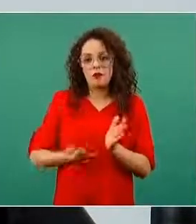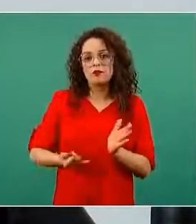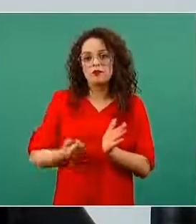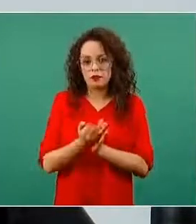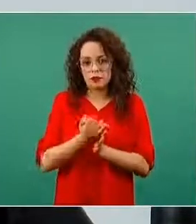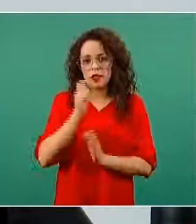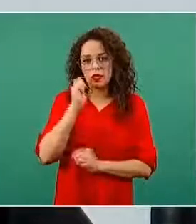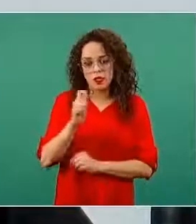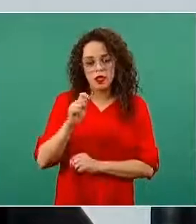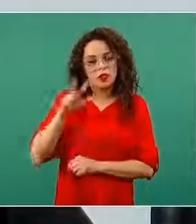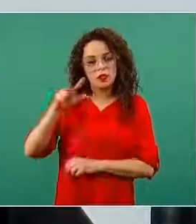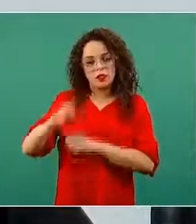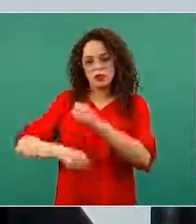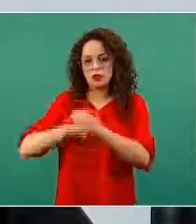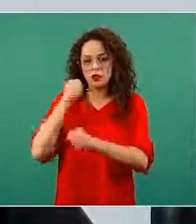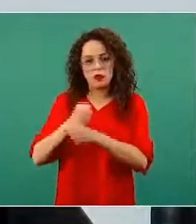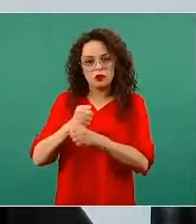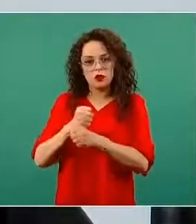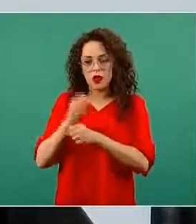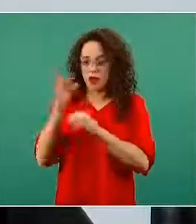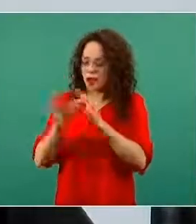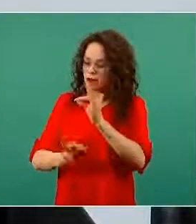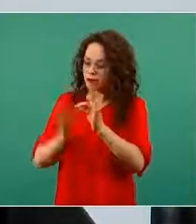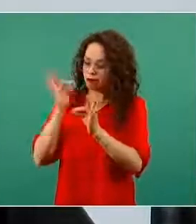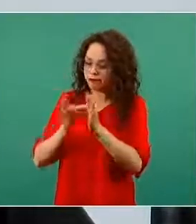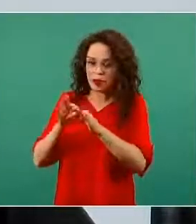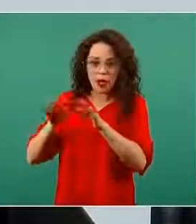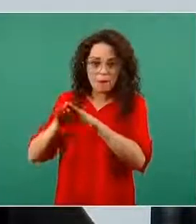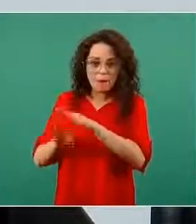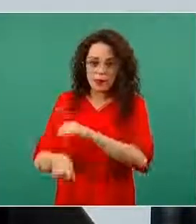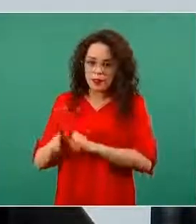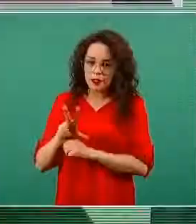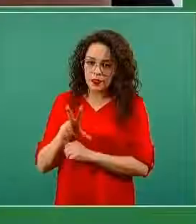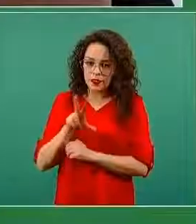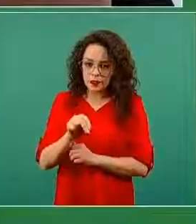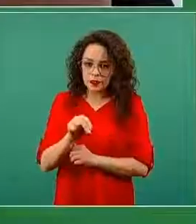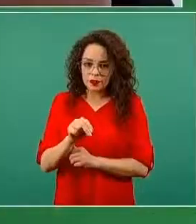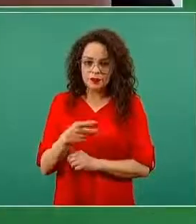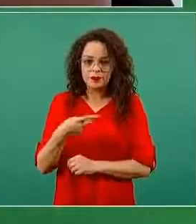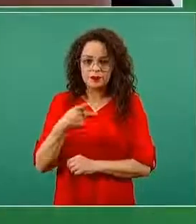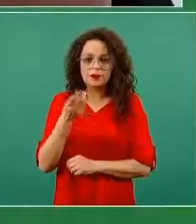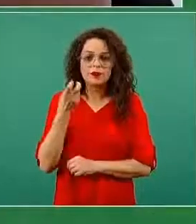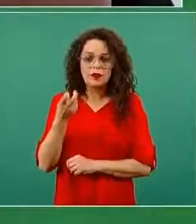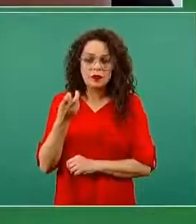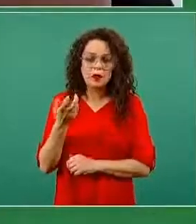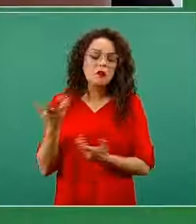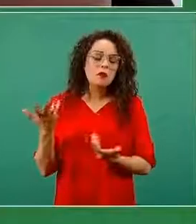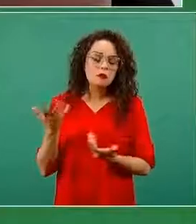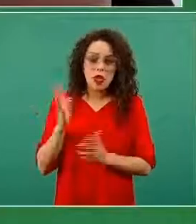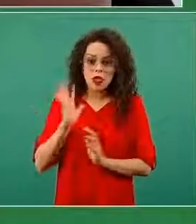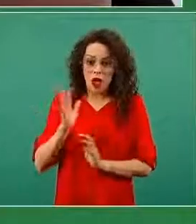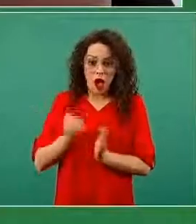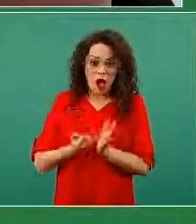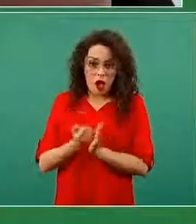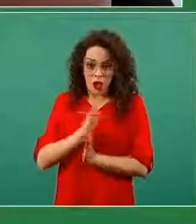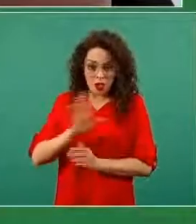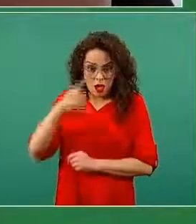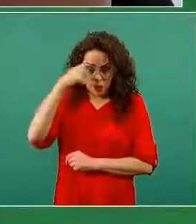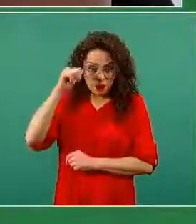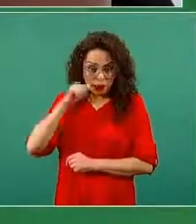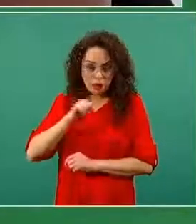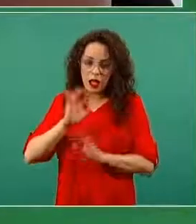mínima 18 años cumplidos. Sin embargo, esto no es inamovible. Conforme se pueda generar